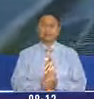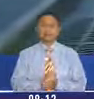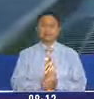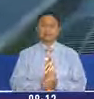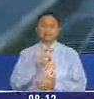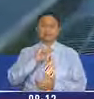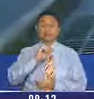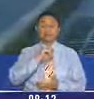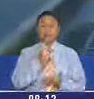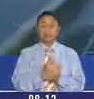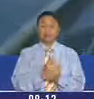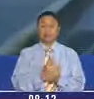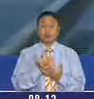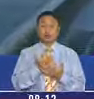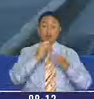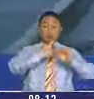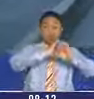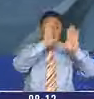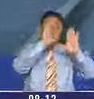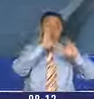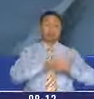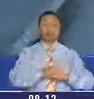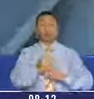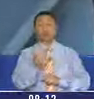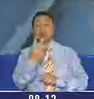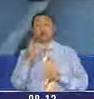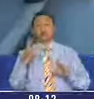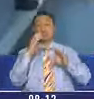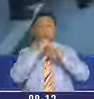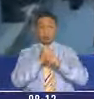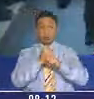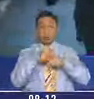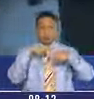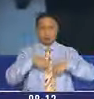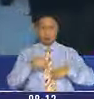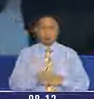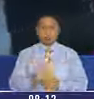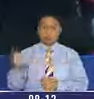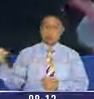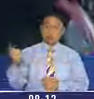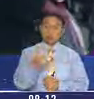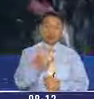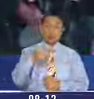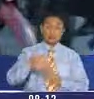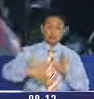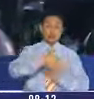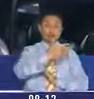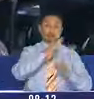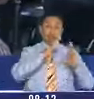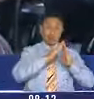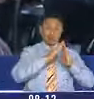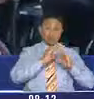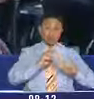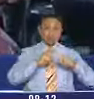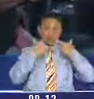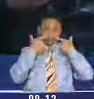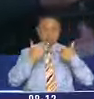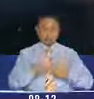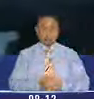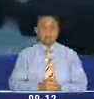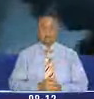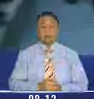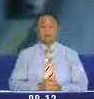nos encontramos desde la mañana al mediodía en horas de la noche, que de igual forma pues retornan la ciudadanía hasta sus domicilios. Se llaman